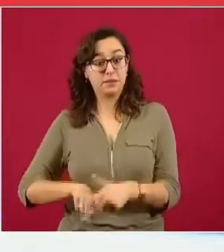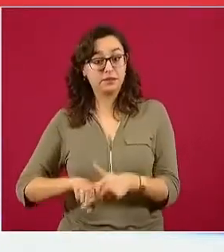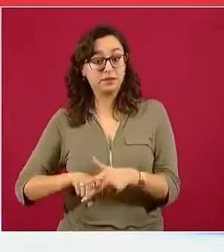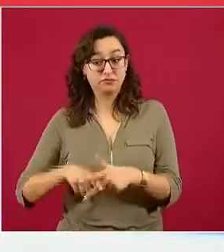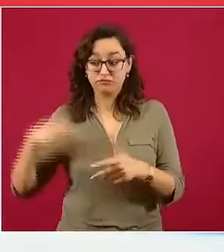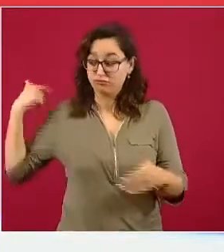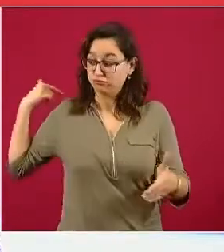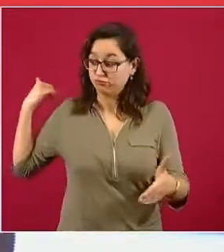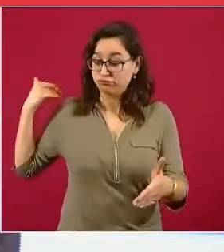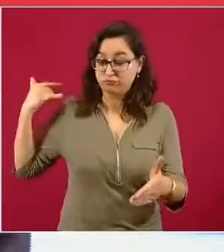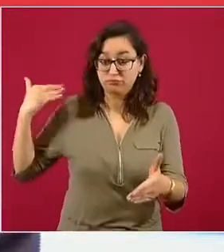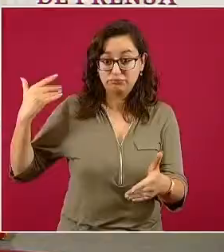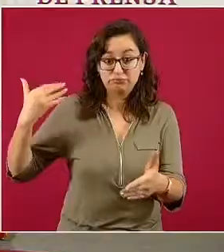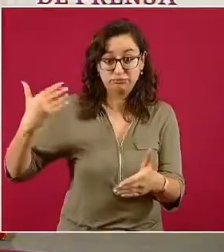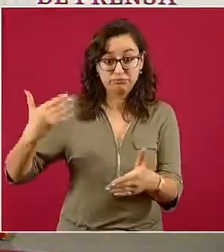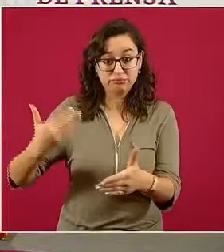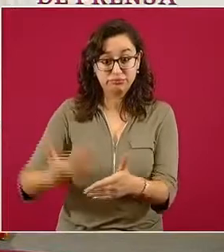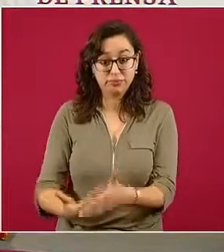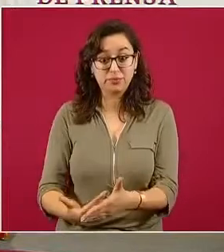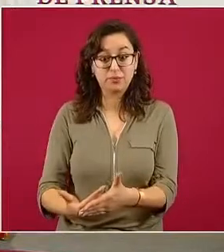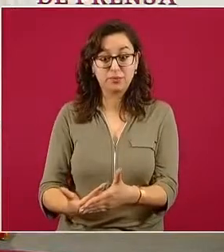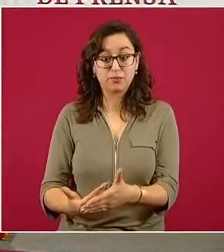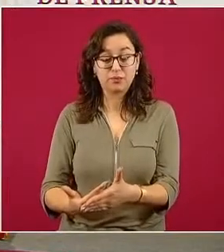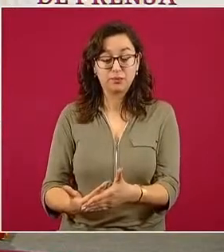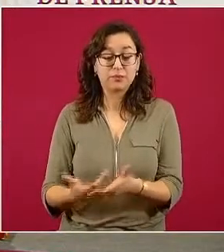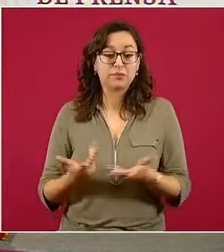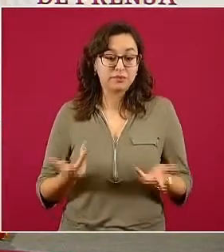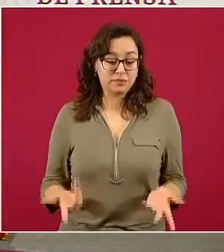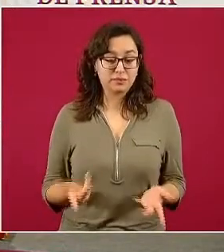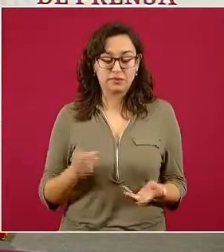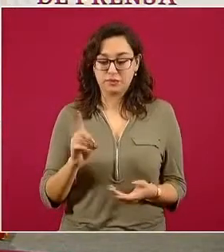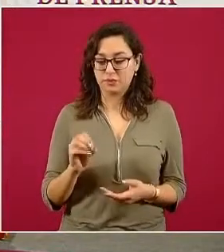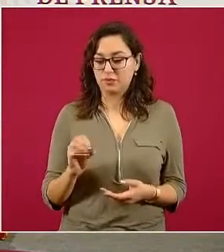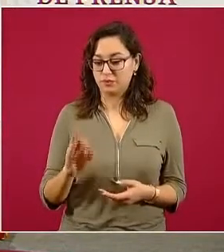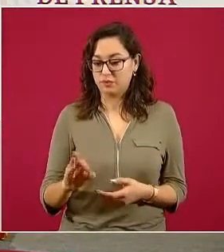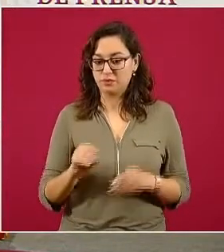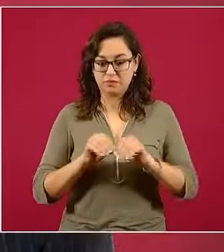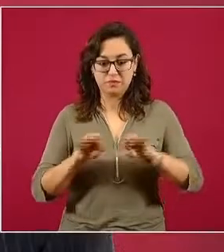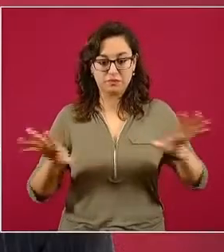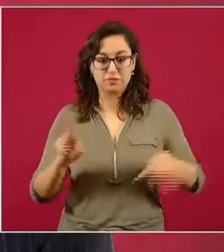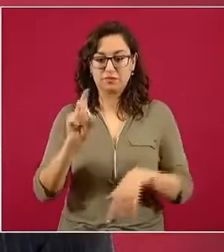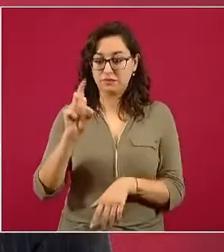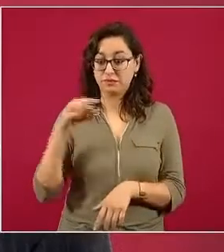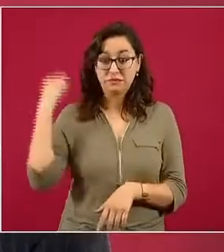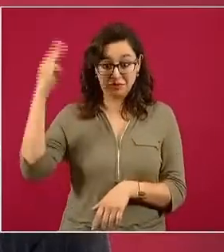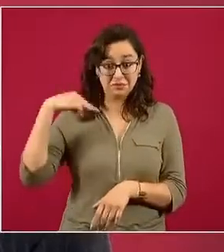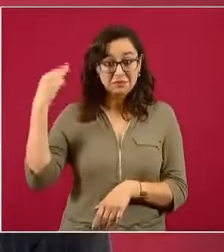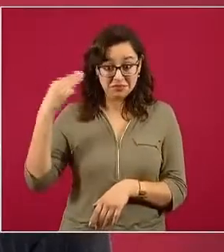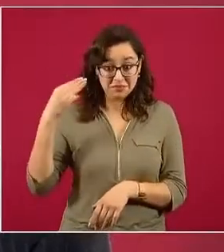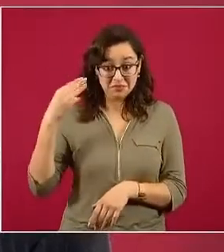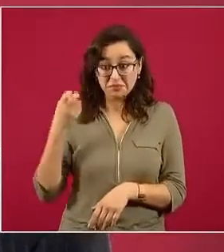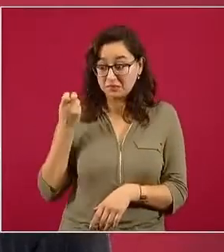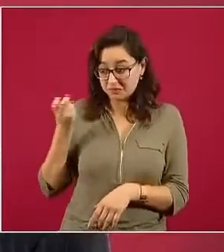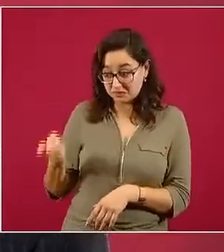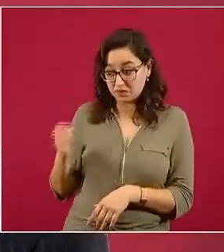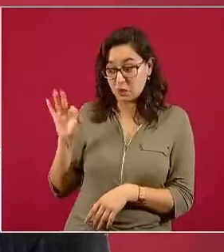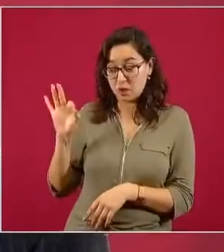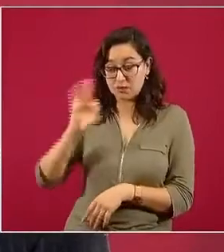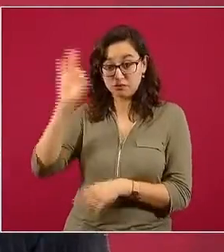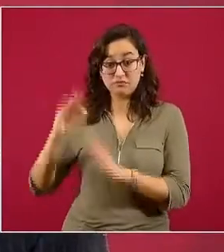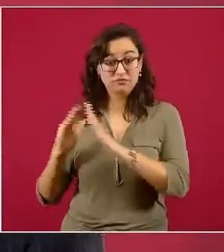y se estableció el acuerdo en Diario Oficial el 30 de marzo. Entonces tenemos un déficit de